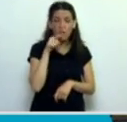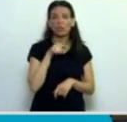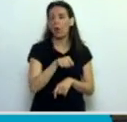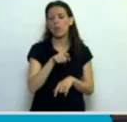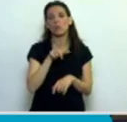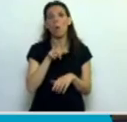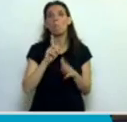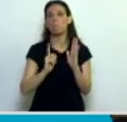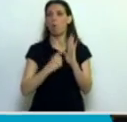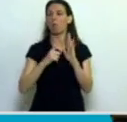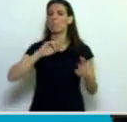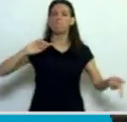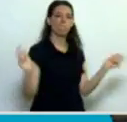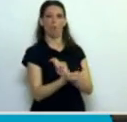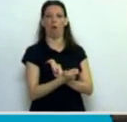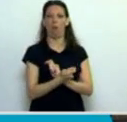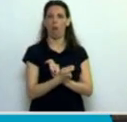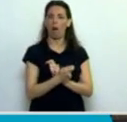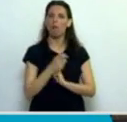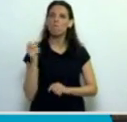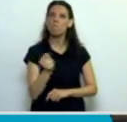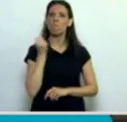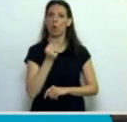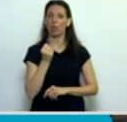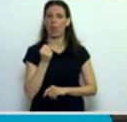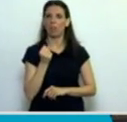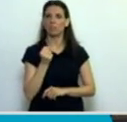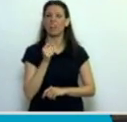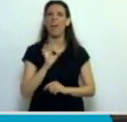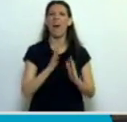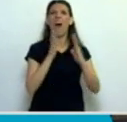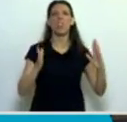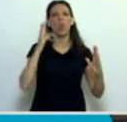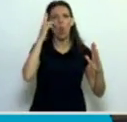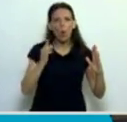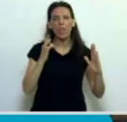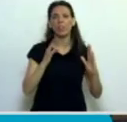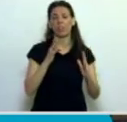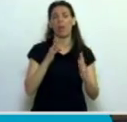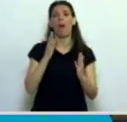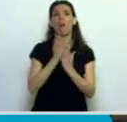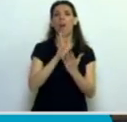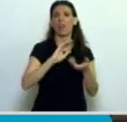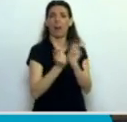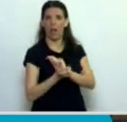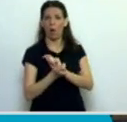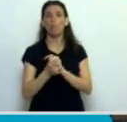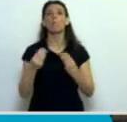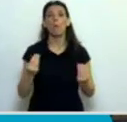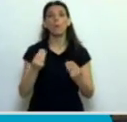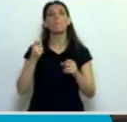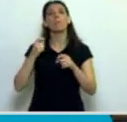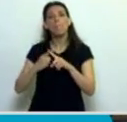de inflexión en ese entramado heredado de los 90. A partir de él, los activos de los